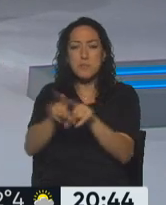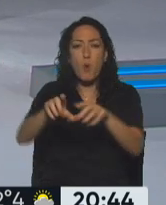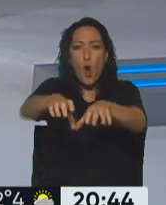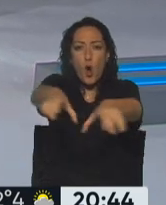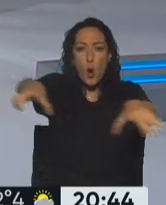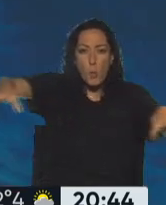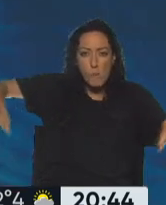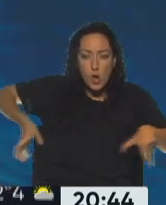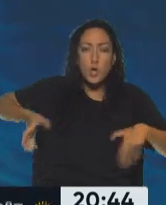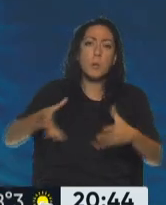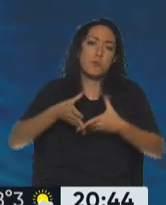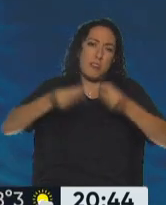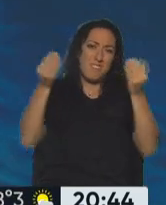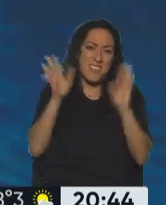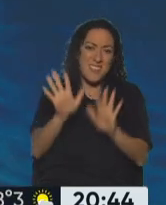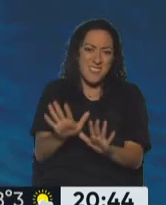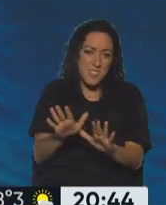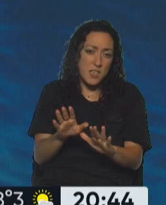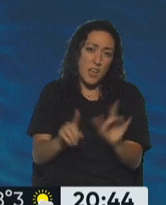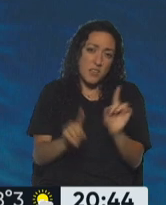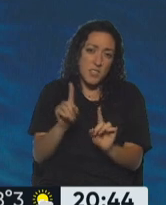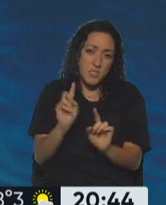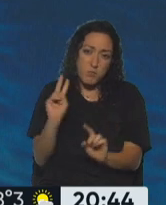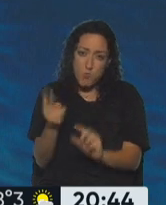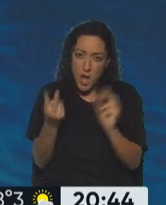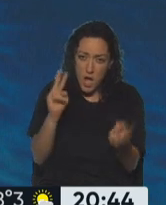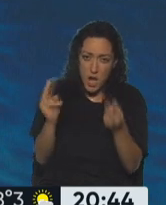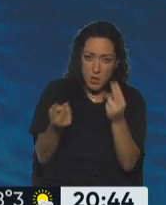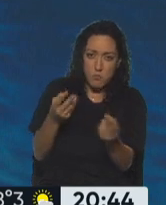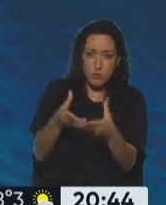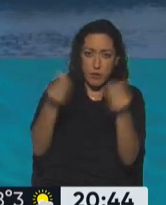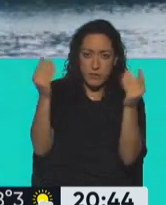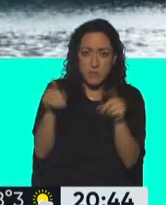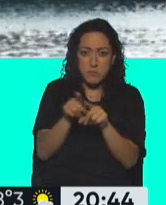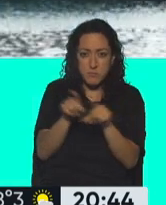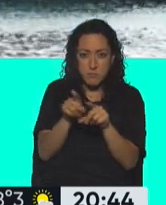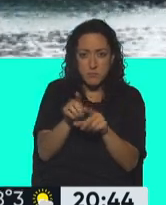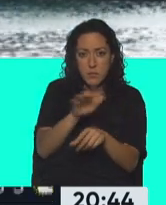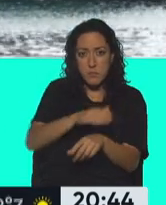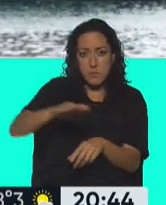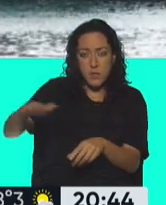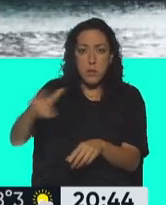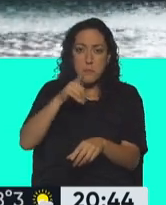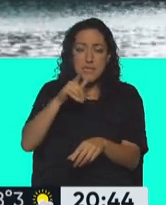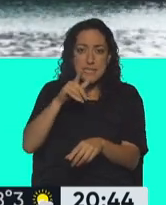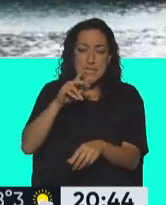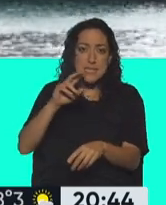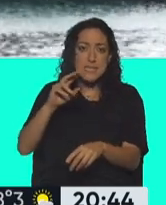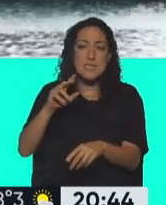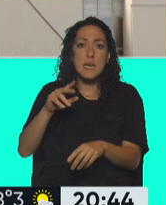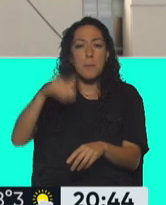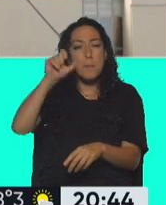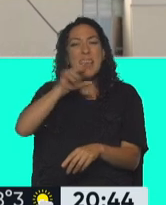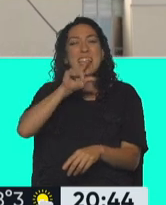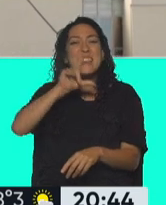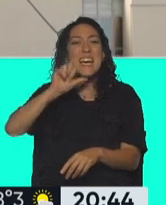donde lo hacen y muchas veces, bueno, mueren en el intento, ¿no? Muchas veces se lo conoce al Mediterráneo como el cementerio, el gran cementerio a